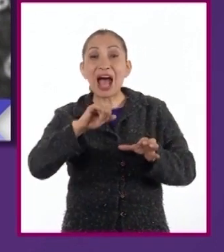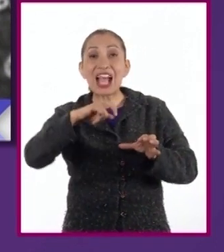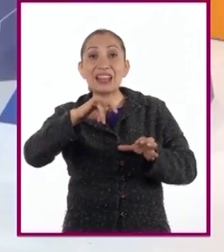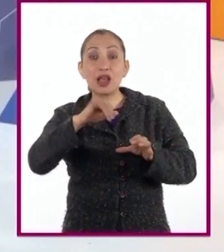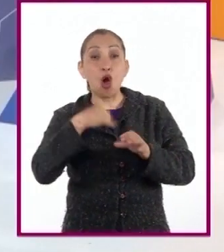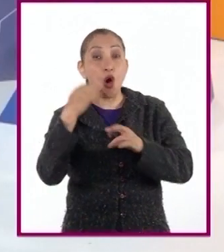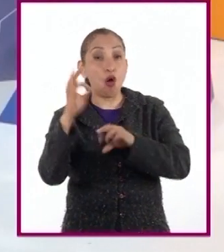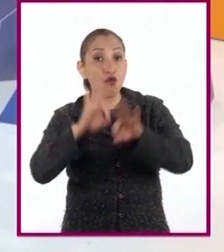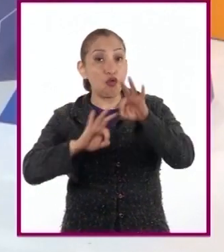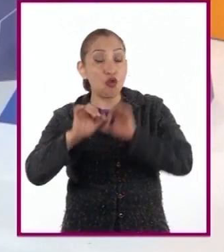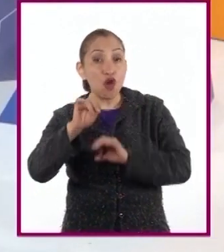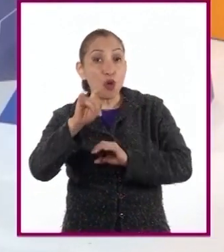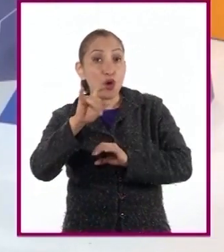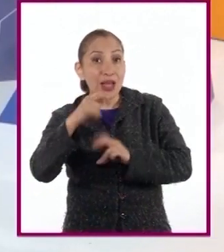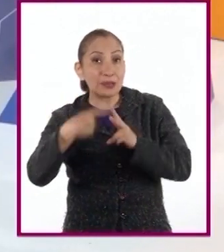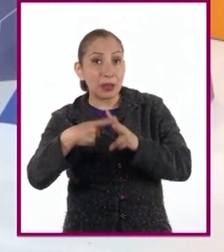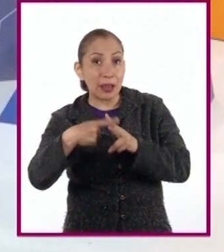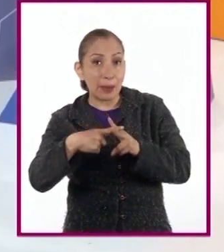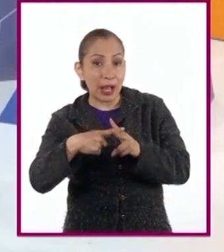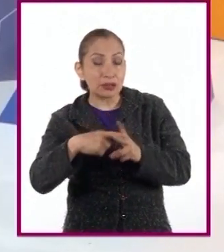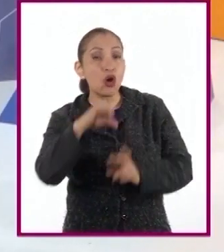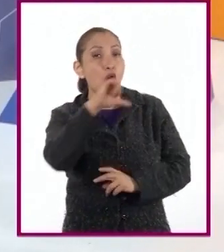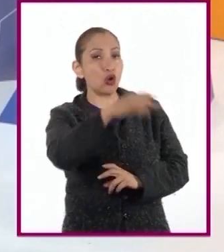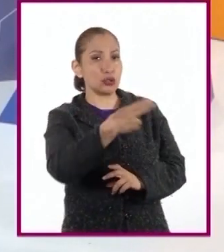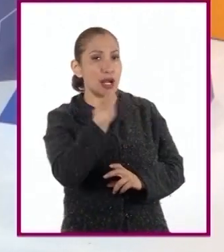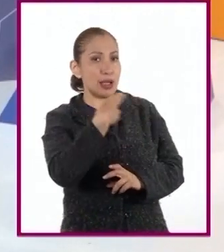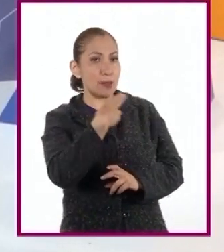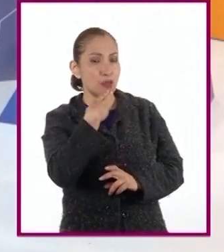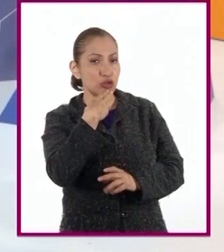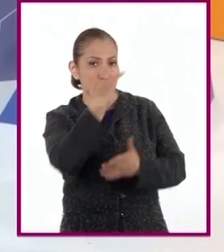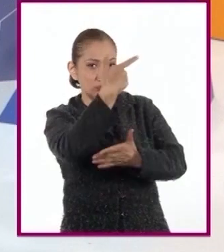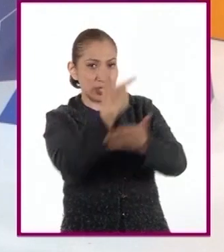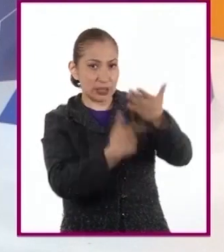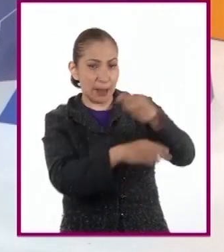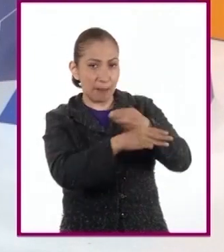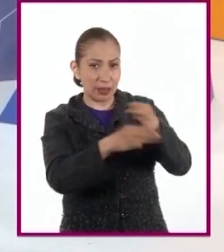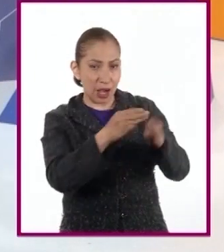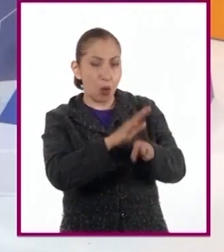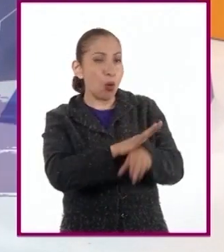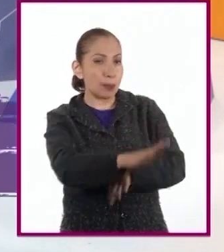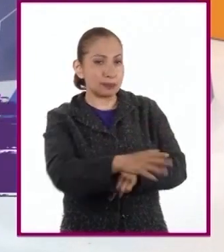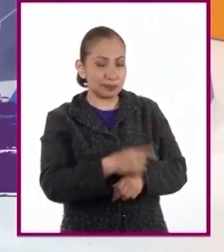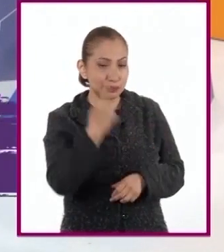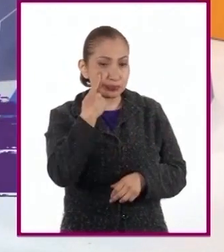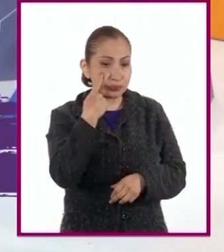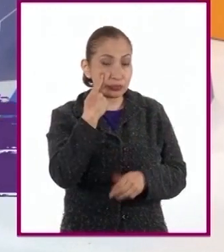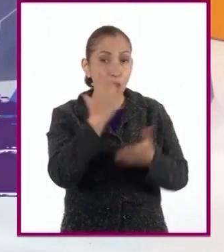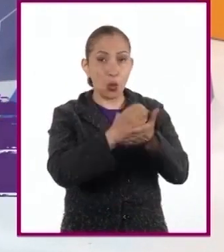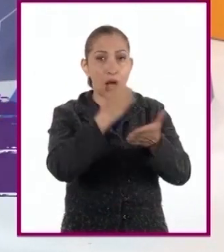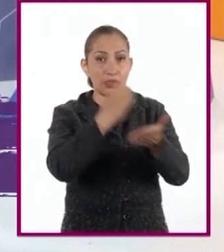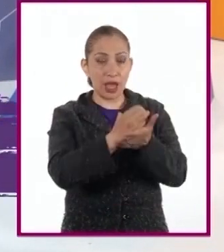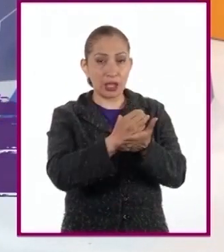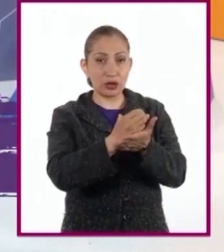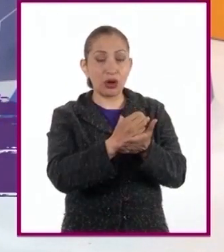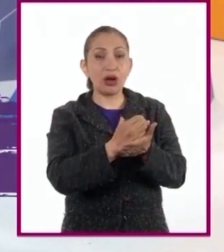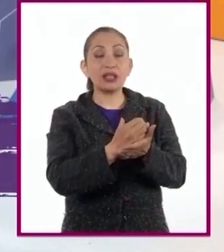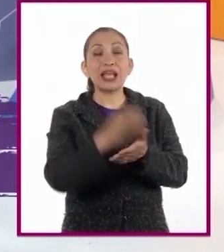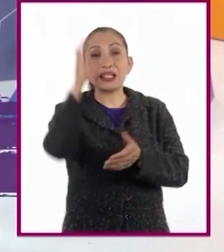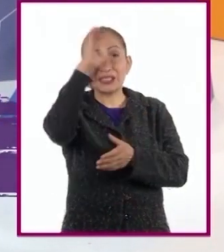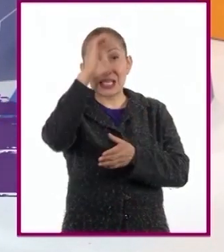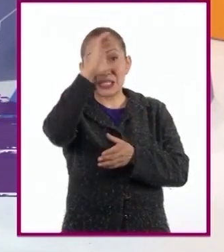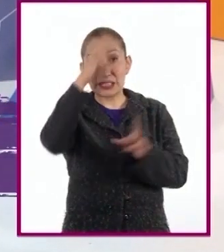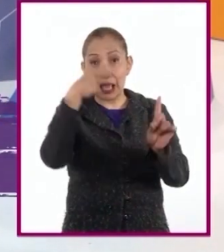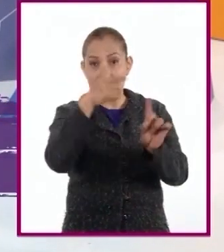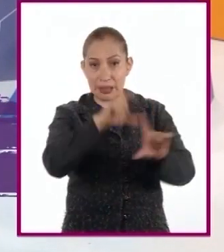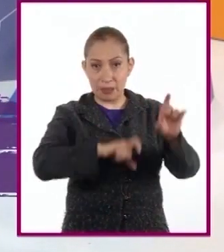matemáticas? Los materiales que vamos a utilizar en esta sesión son los siguientes. Su libro de texto de ciencias con énfasis